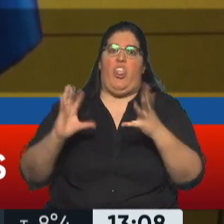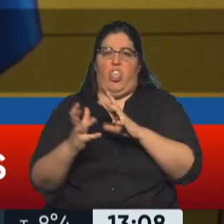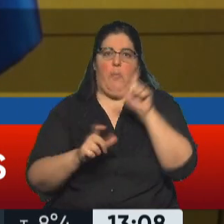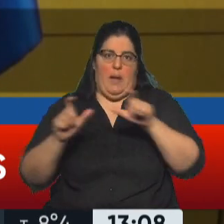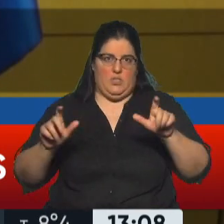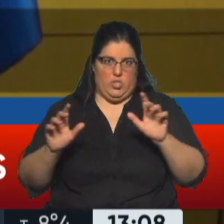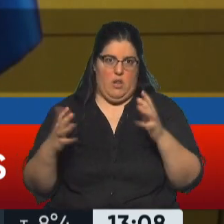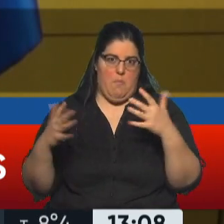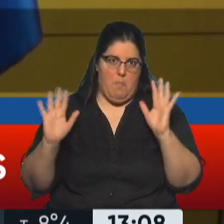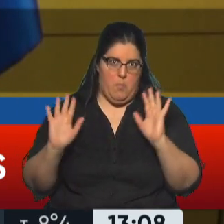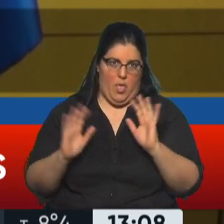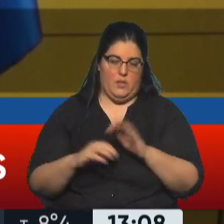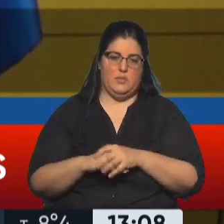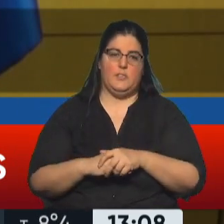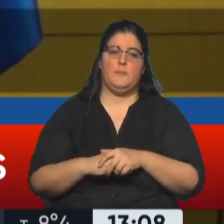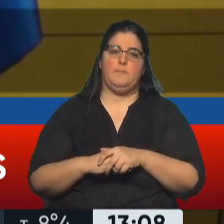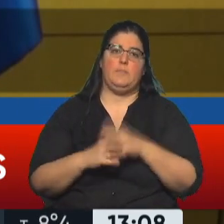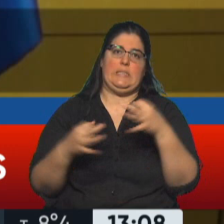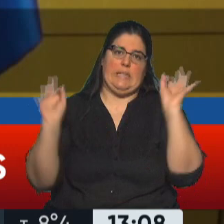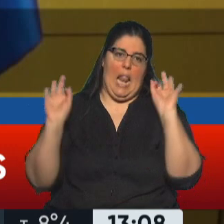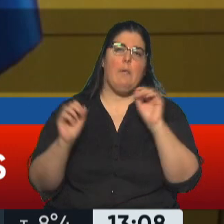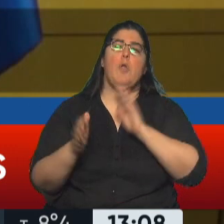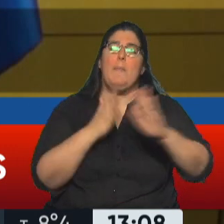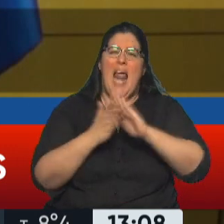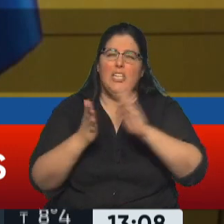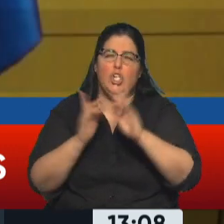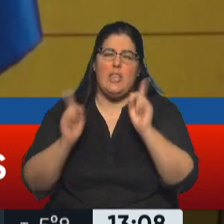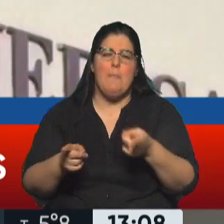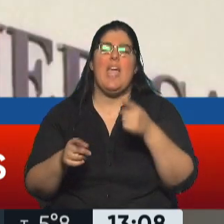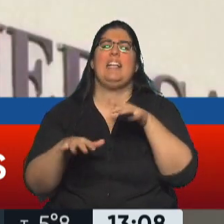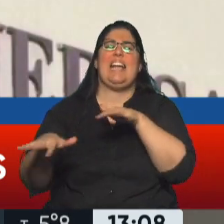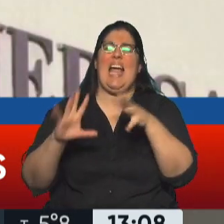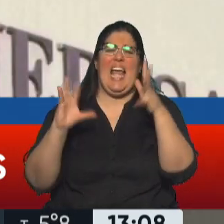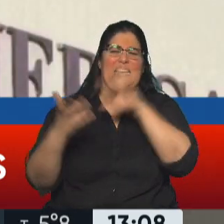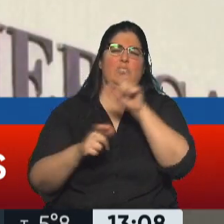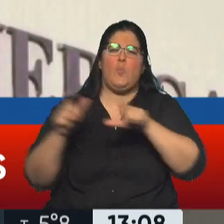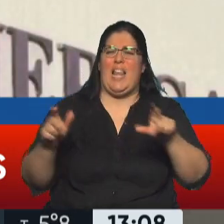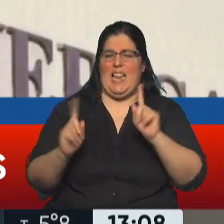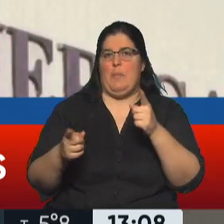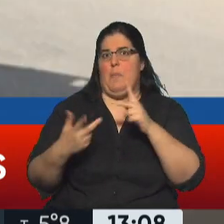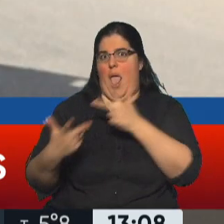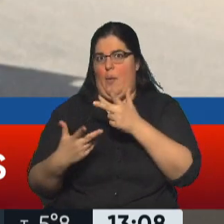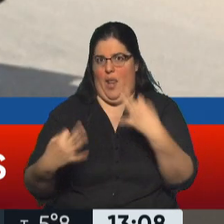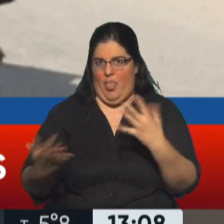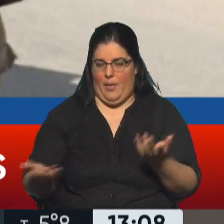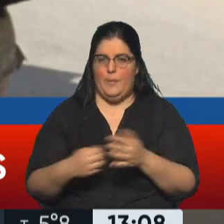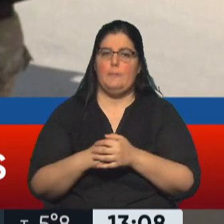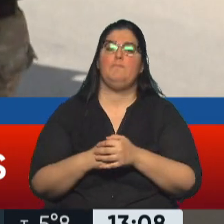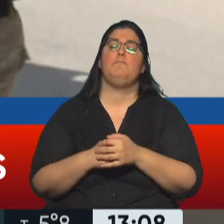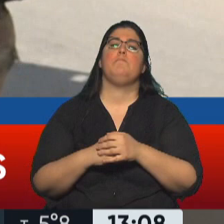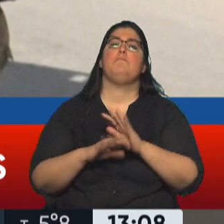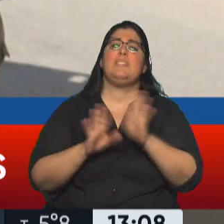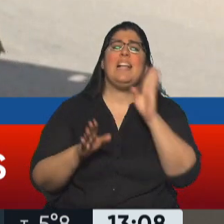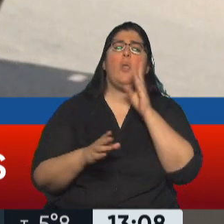and a potential migratory disaster, but also a humanitarian crisis. Estados Unidos invirtió los 20 años de